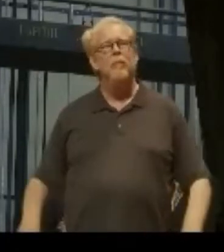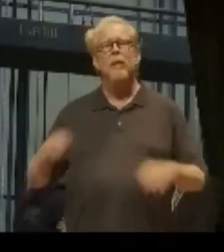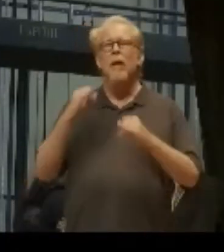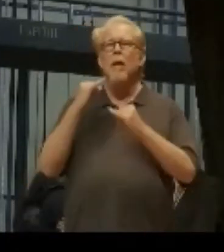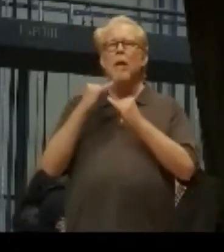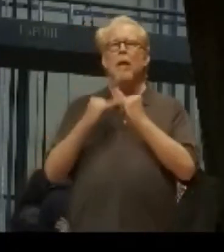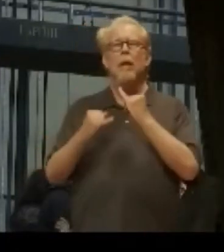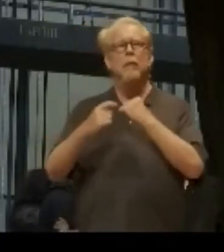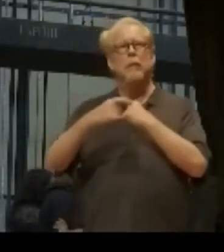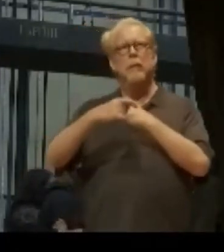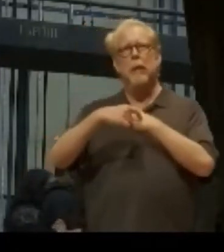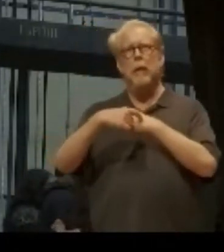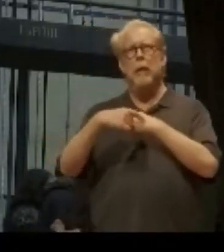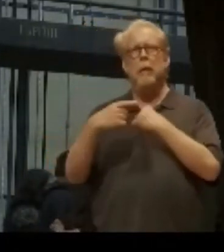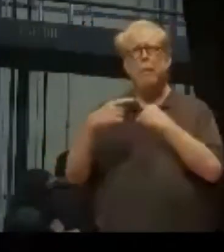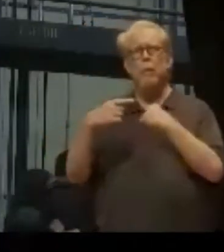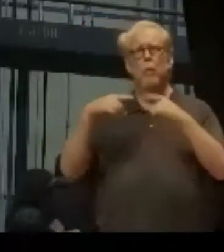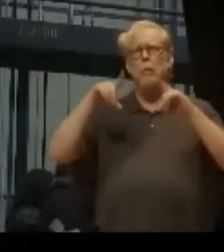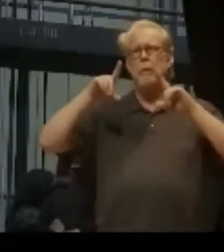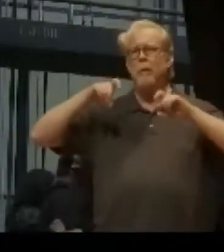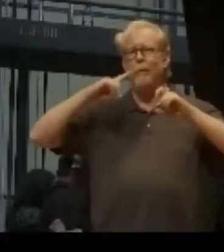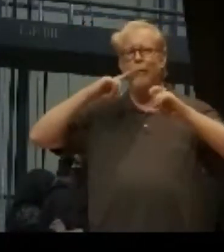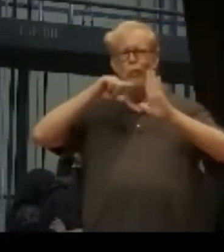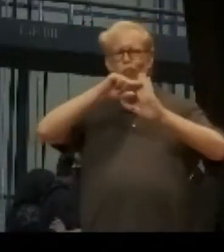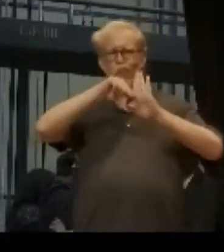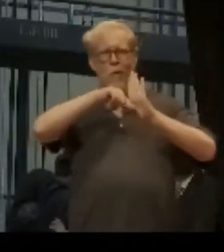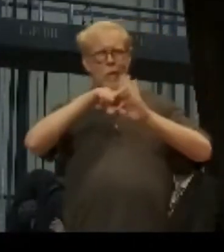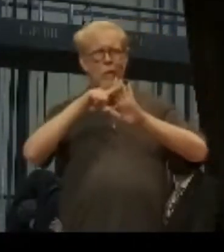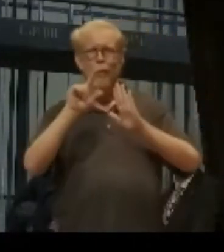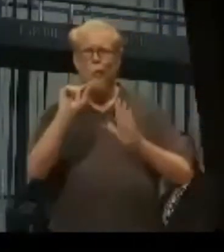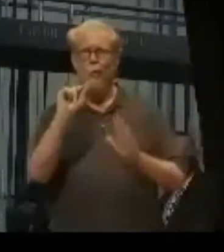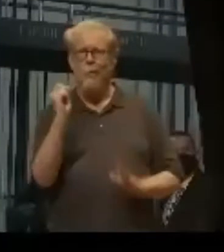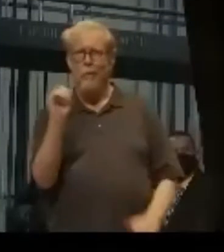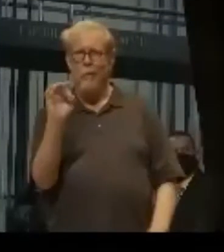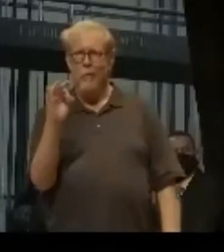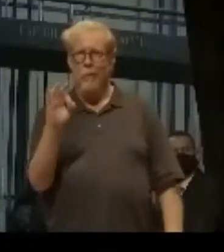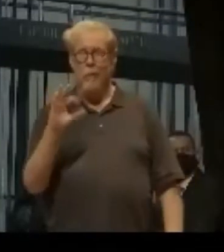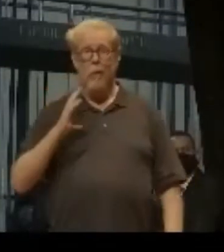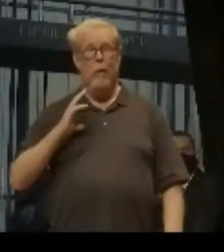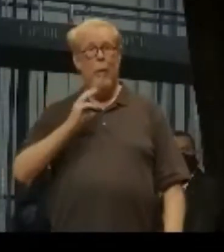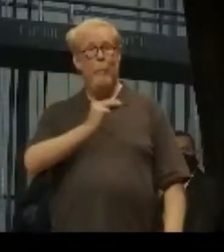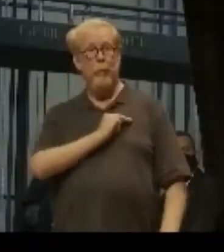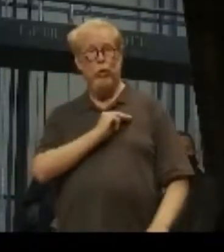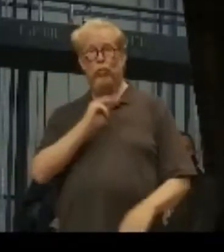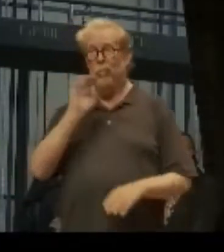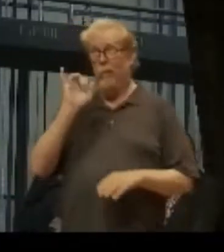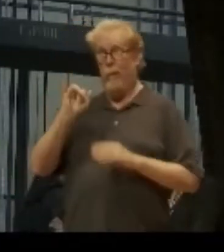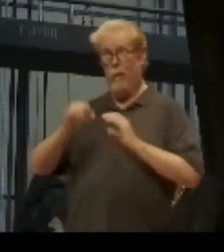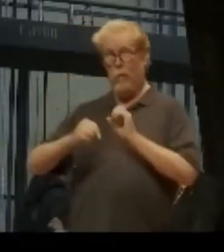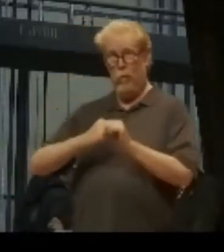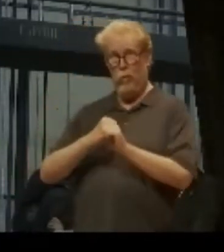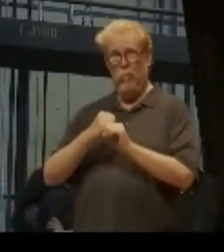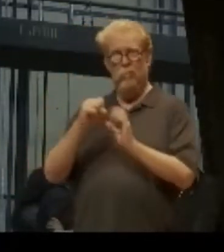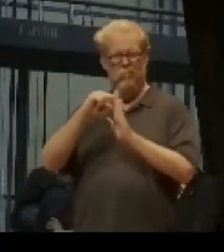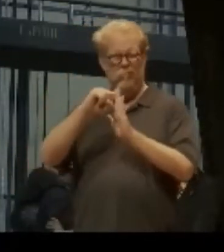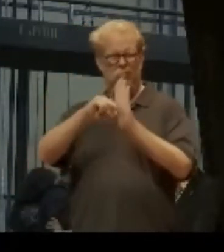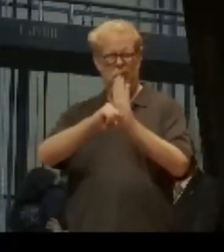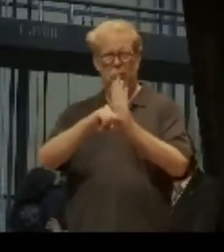El año pasado tuvimos las pruebas de COVID, perdón, las evaluaciones del distrito al final